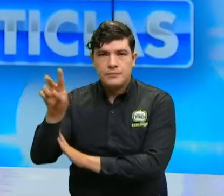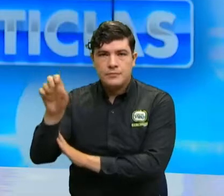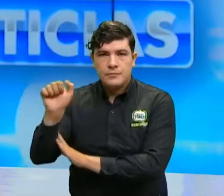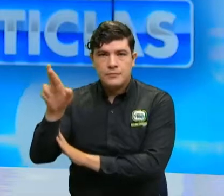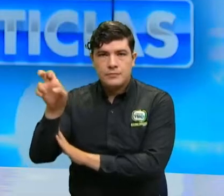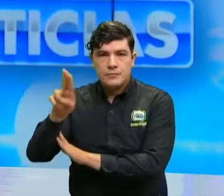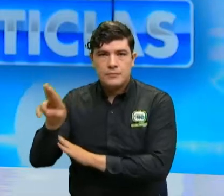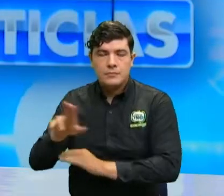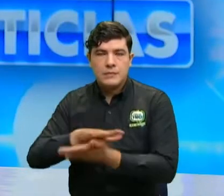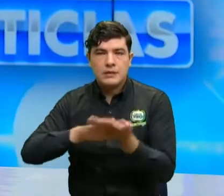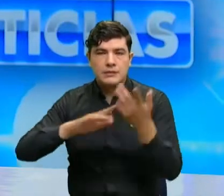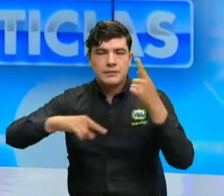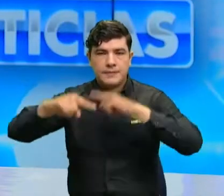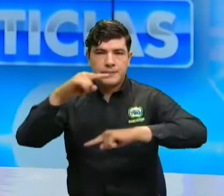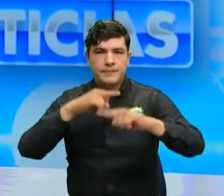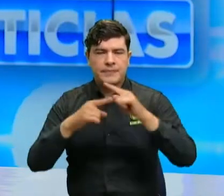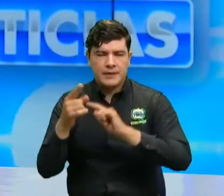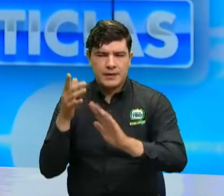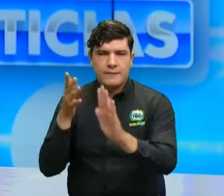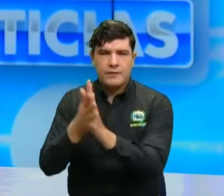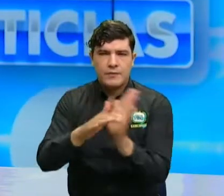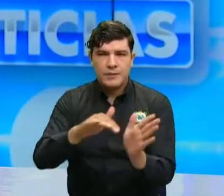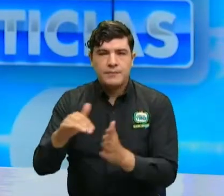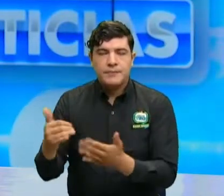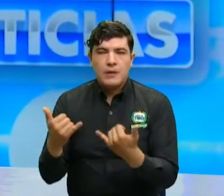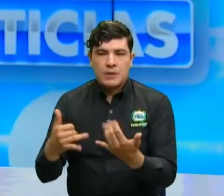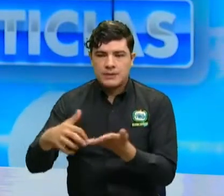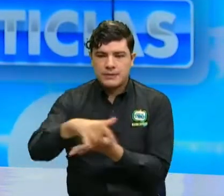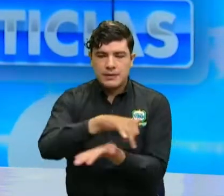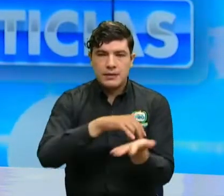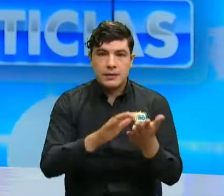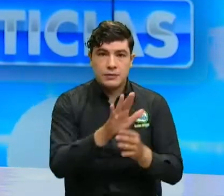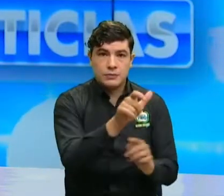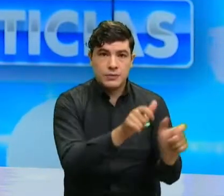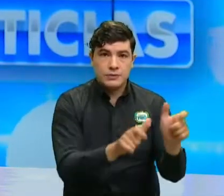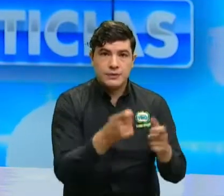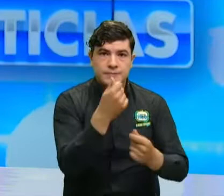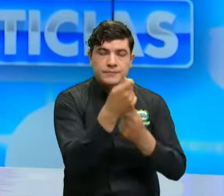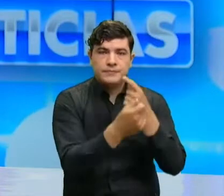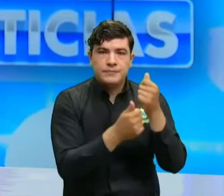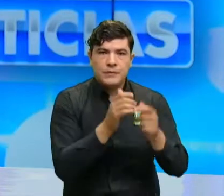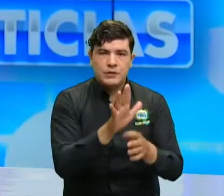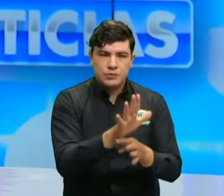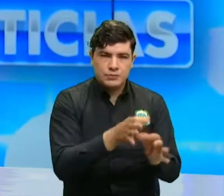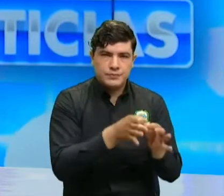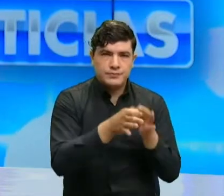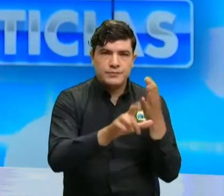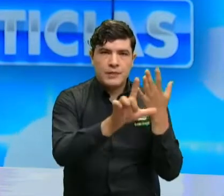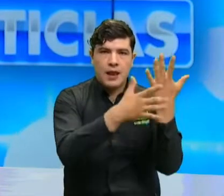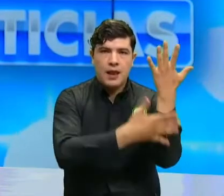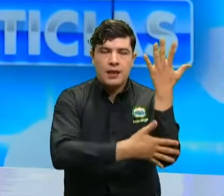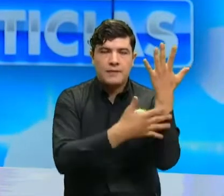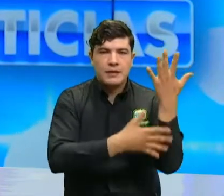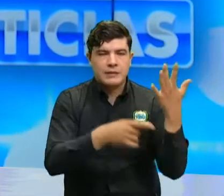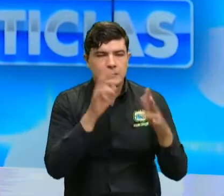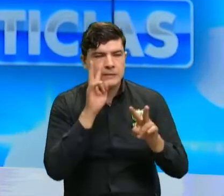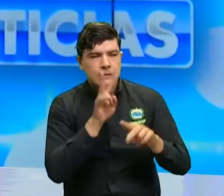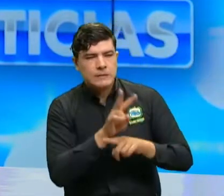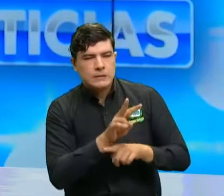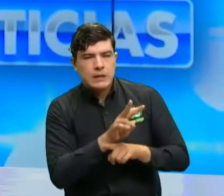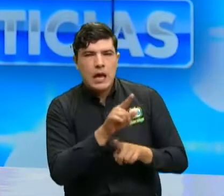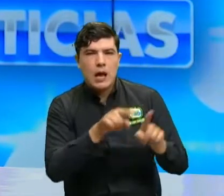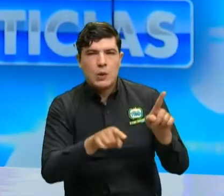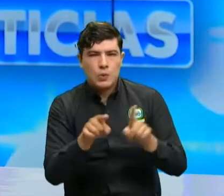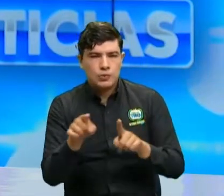y comenzamos con información de santander porque los comerciantes de lebrija denuncian que algunos bares están incumpliendo la medida del toque de queda para